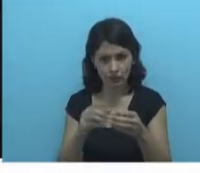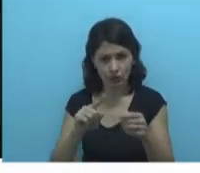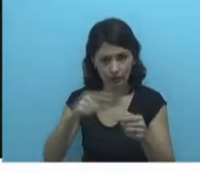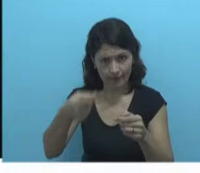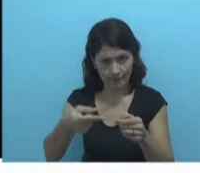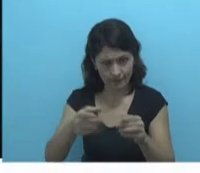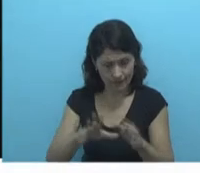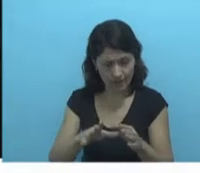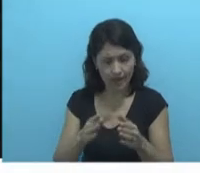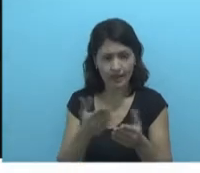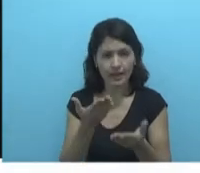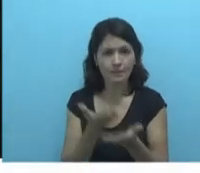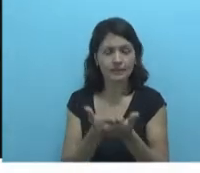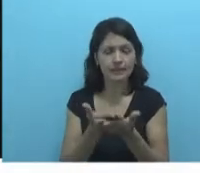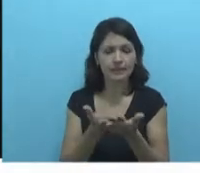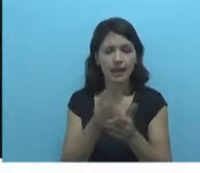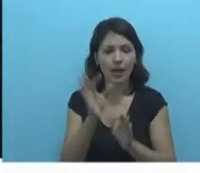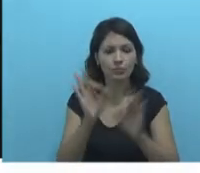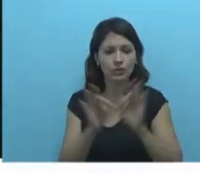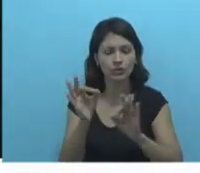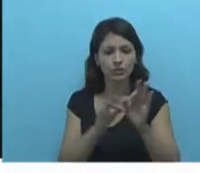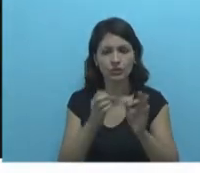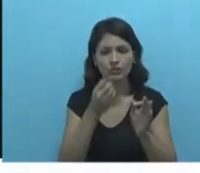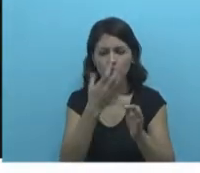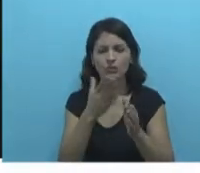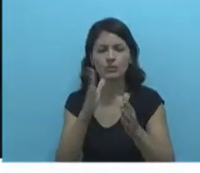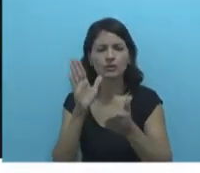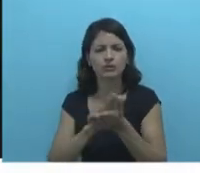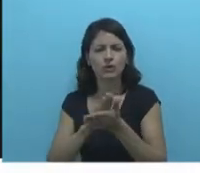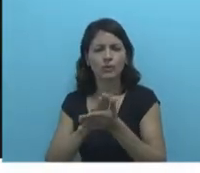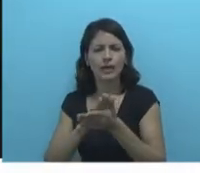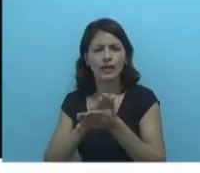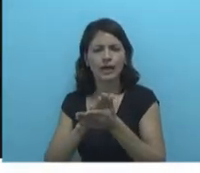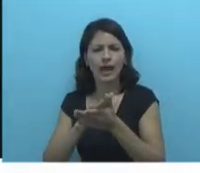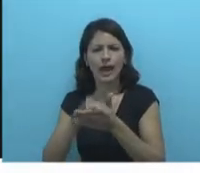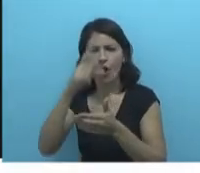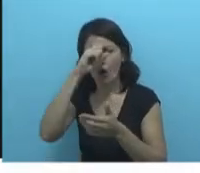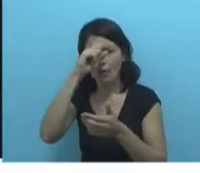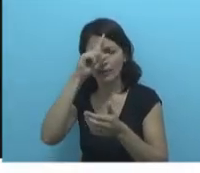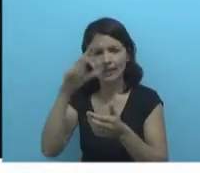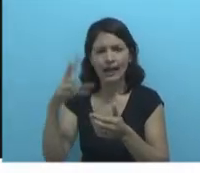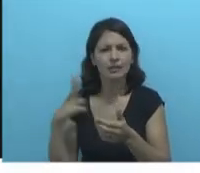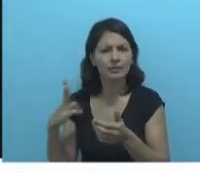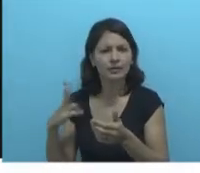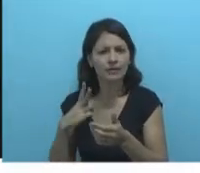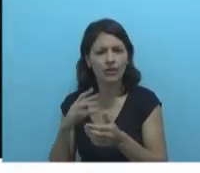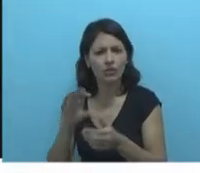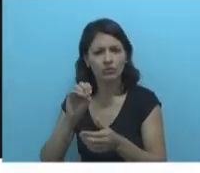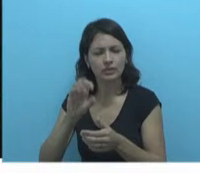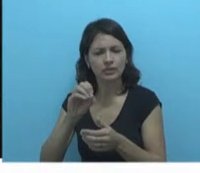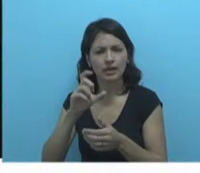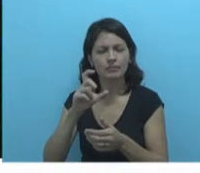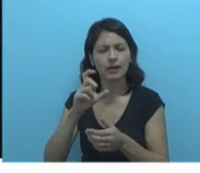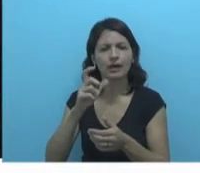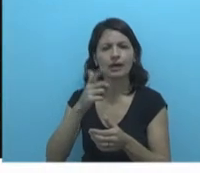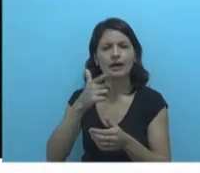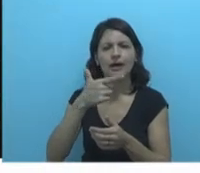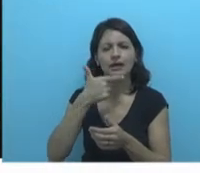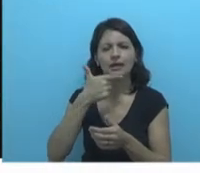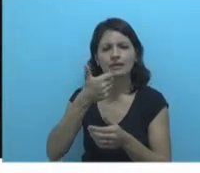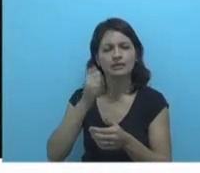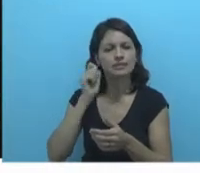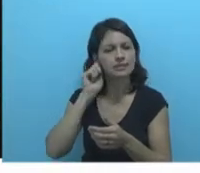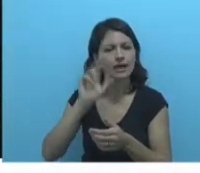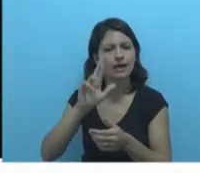informe relacionado a la Clínica Sagrada Familia de la Ciudad de Santa Fe, uniéndonos al reclamo del gremio